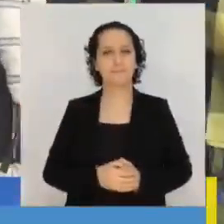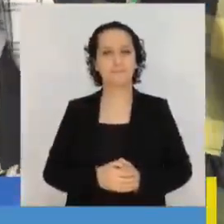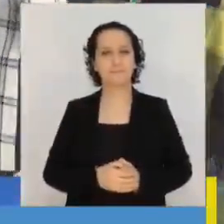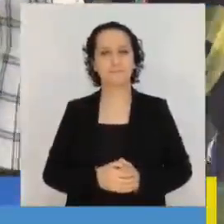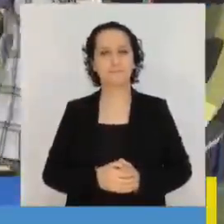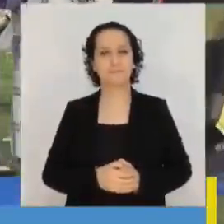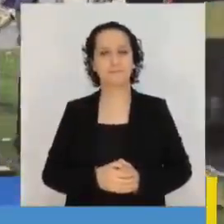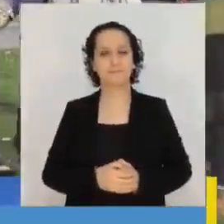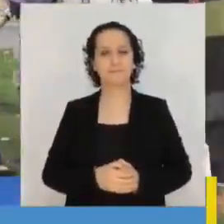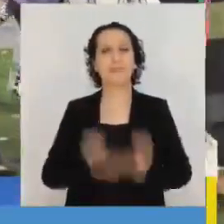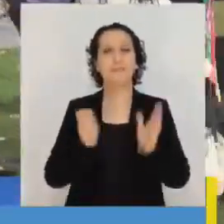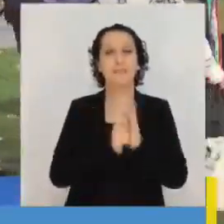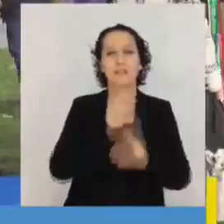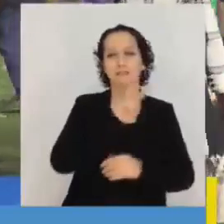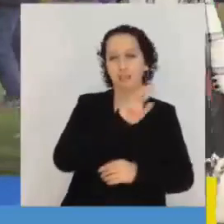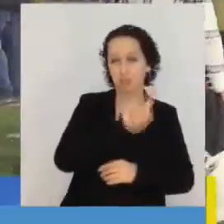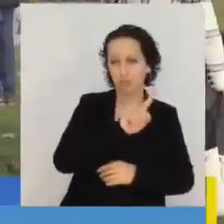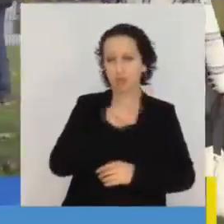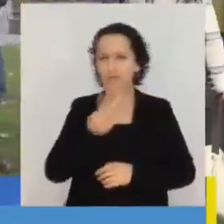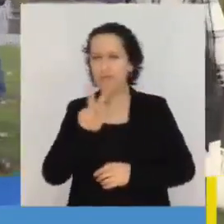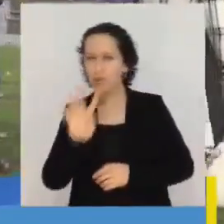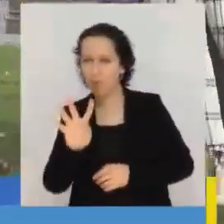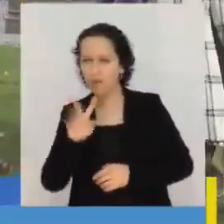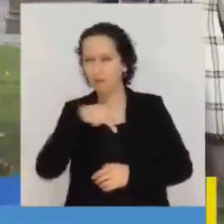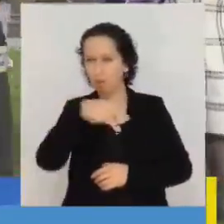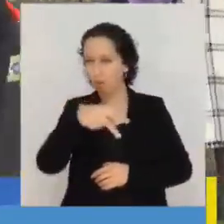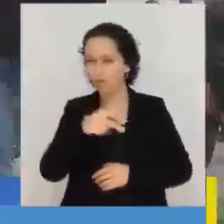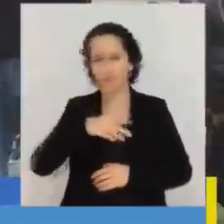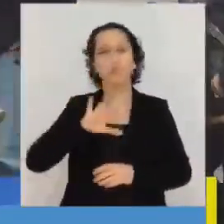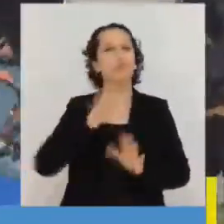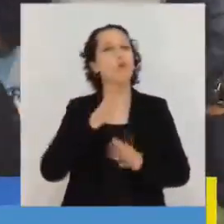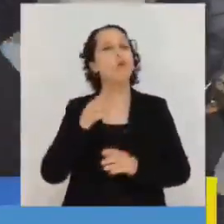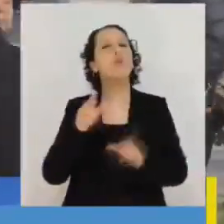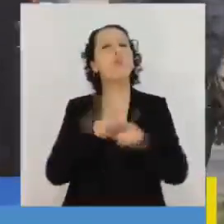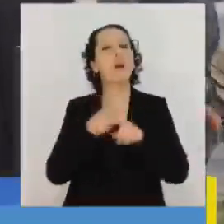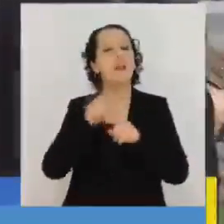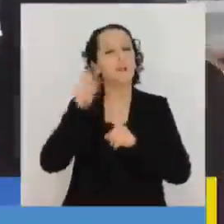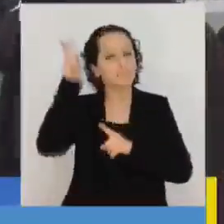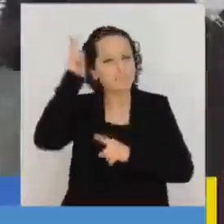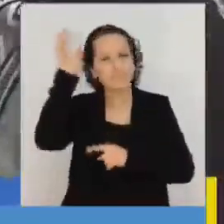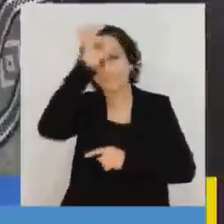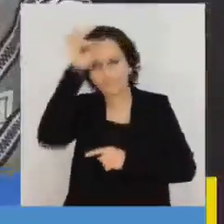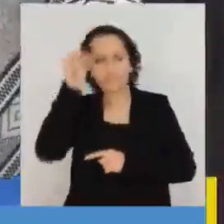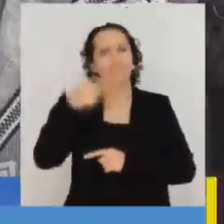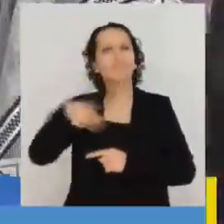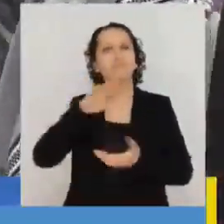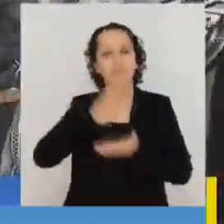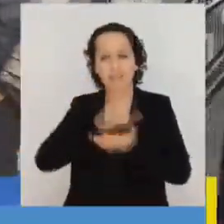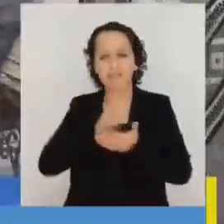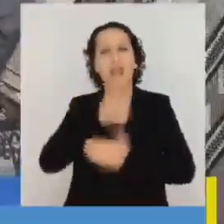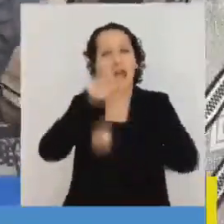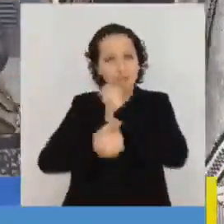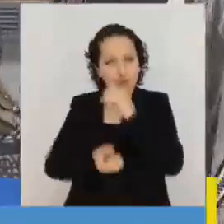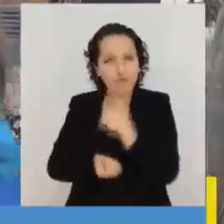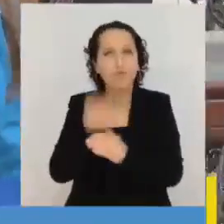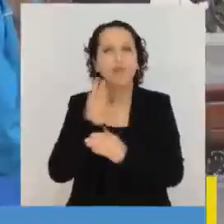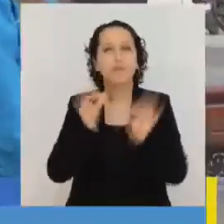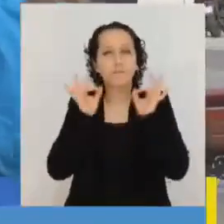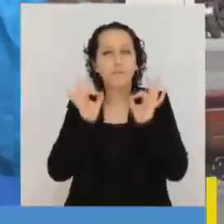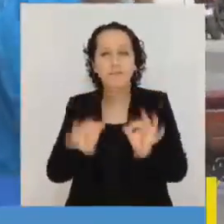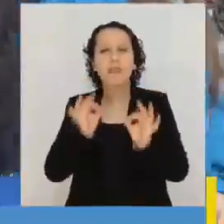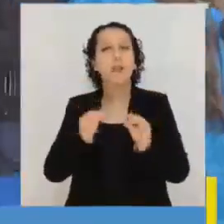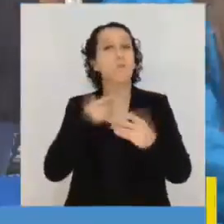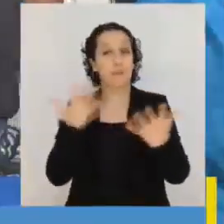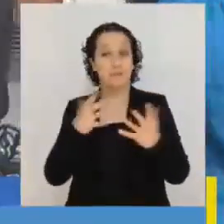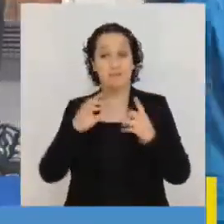Entre el 21 y el 24 de junio, los pueblos originarios celebran el Huetripaantu o Año Nuevo, fecha en donde se da el punto máximo